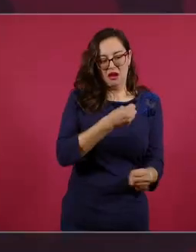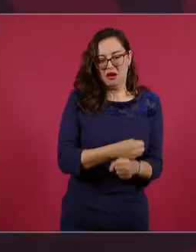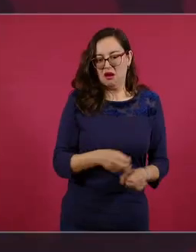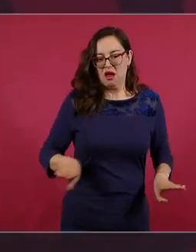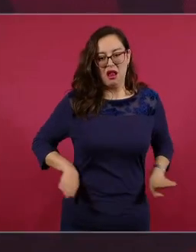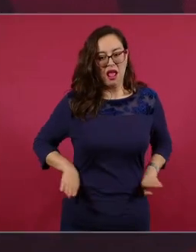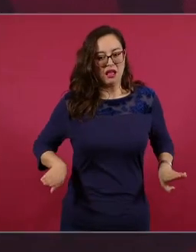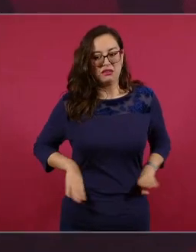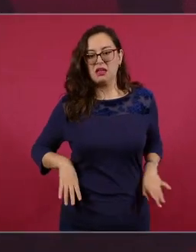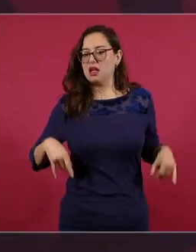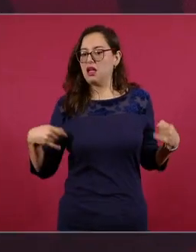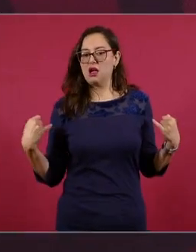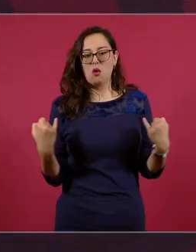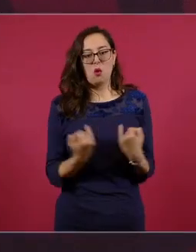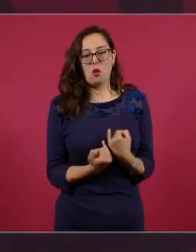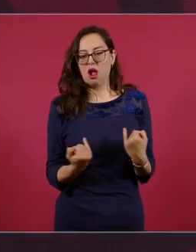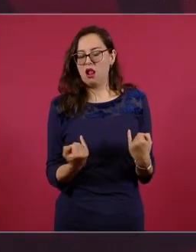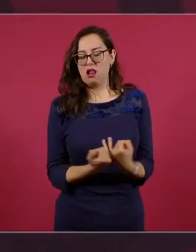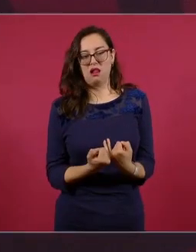durante la colonia.